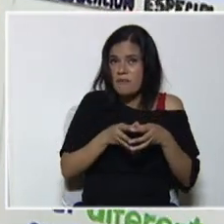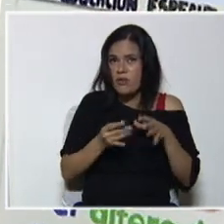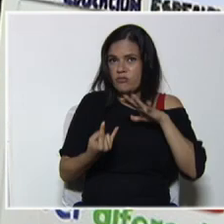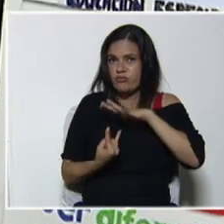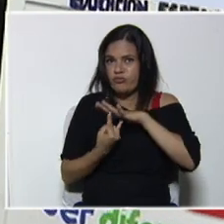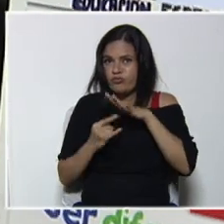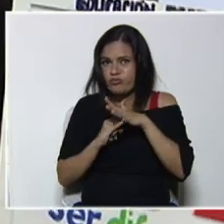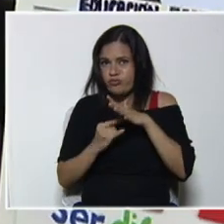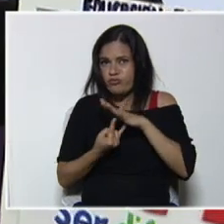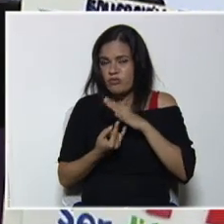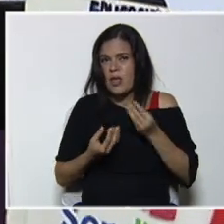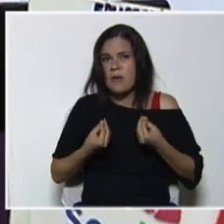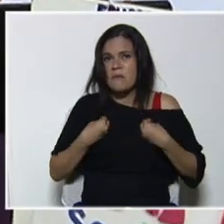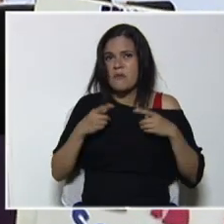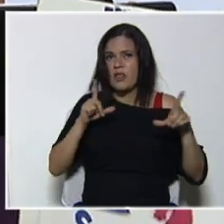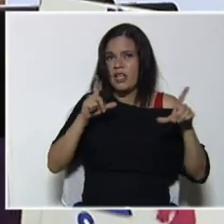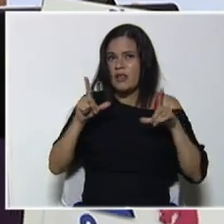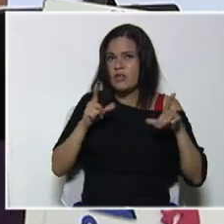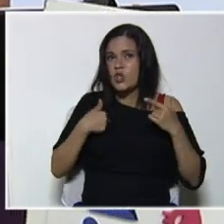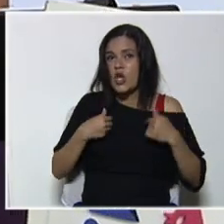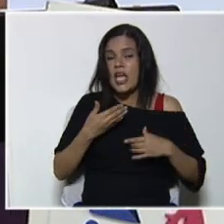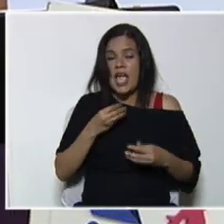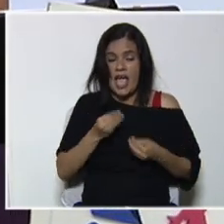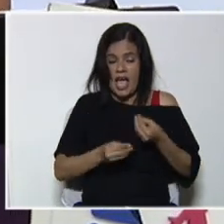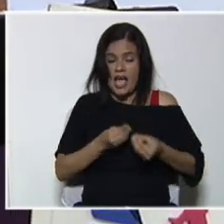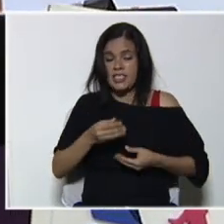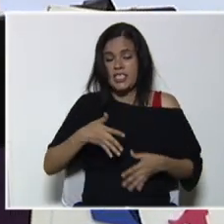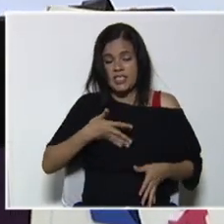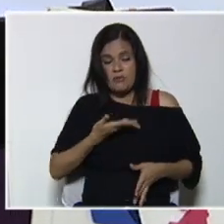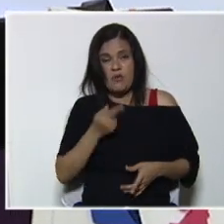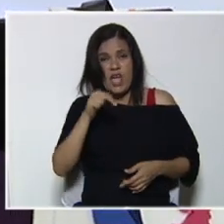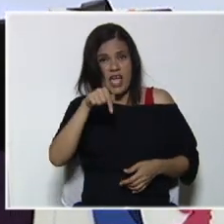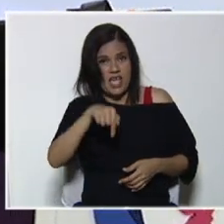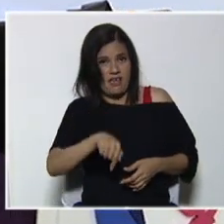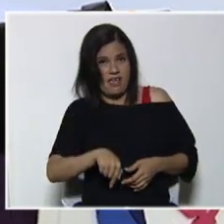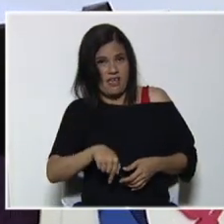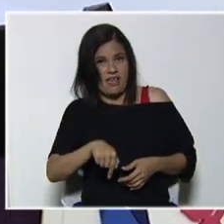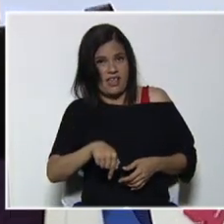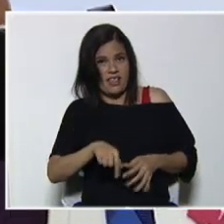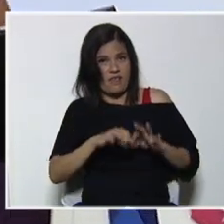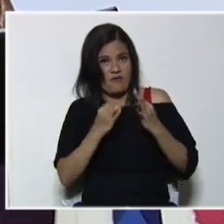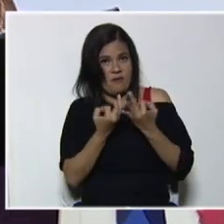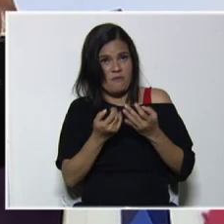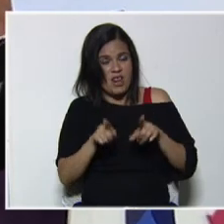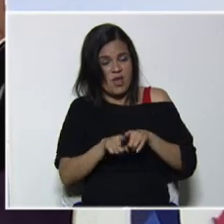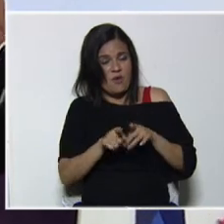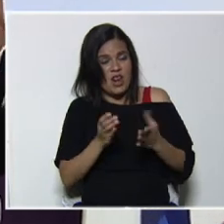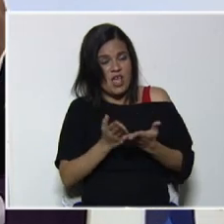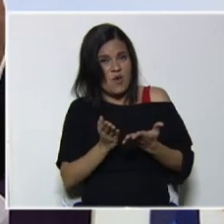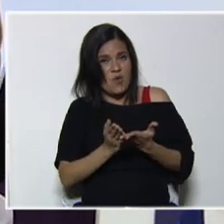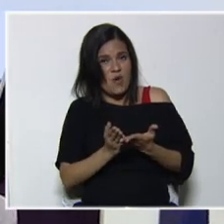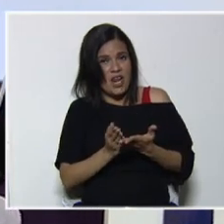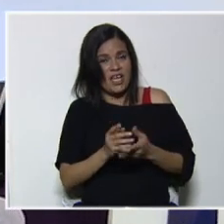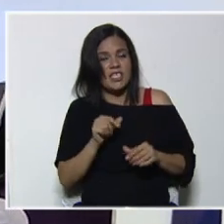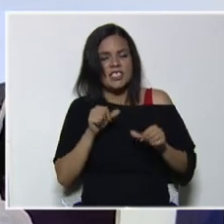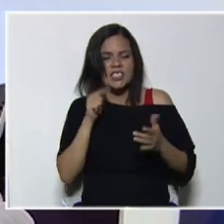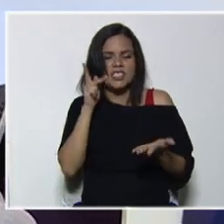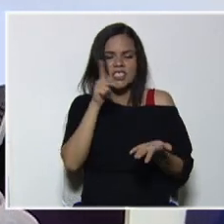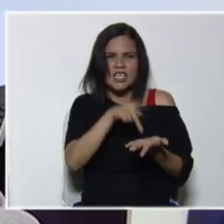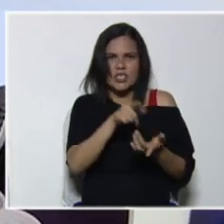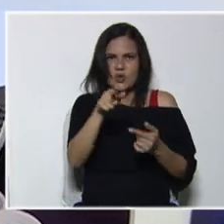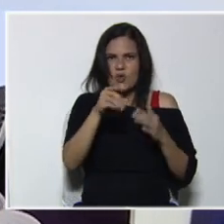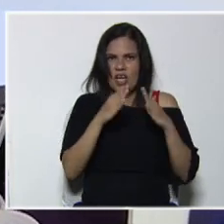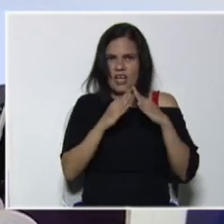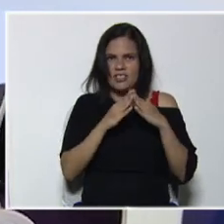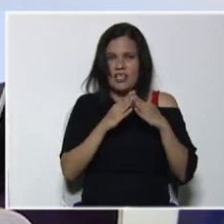como detrás de ellas, que hacen posible que este programa llegue a cada uno de sus hogares. Y así, con esta energía y con este entusiasmo,